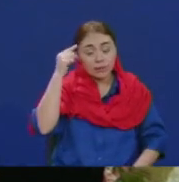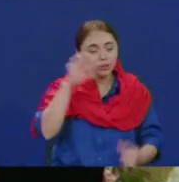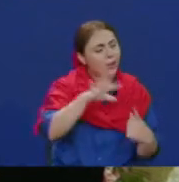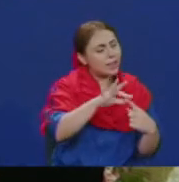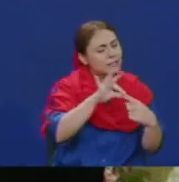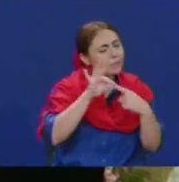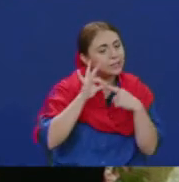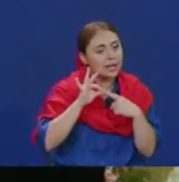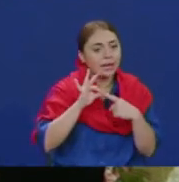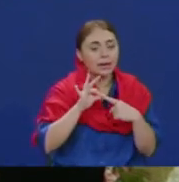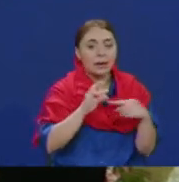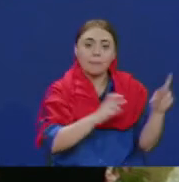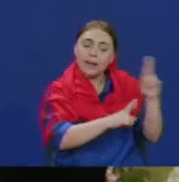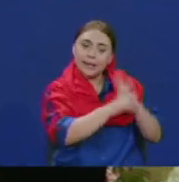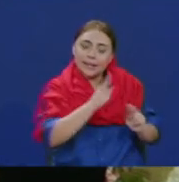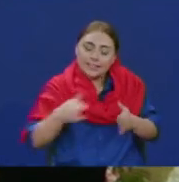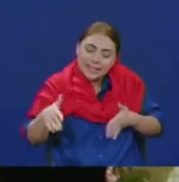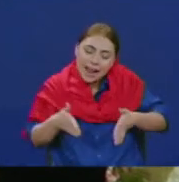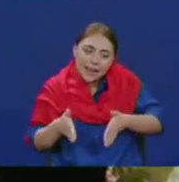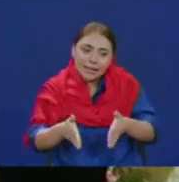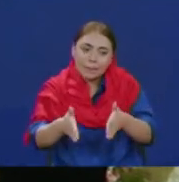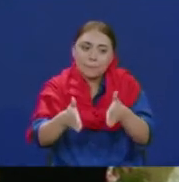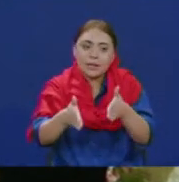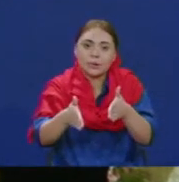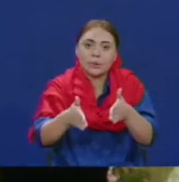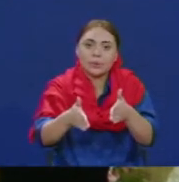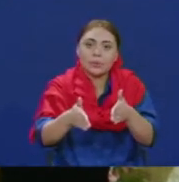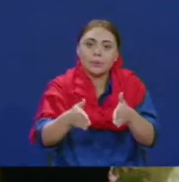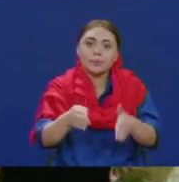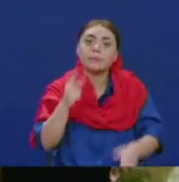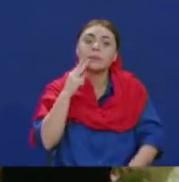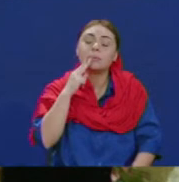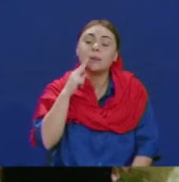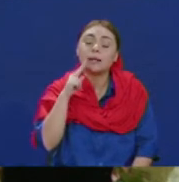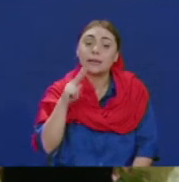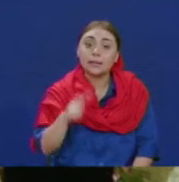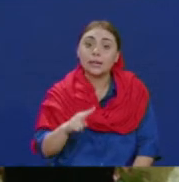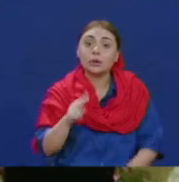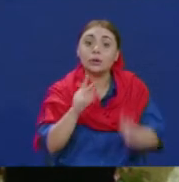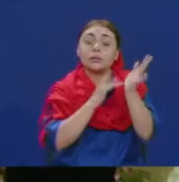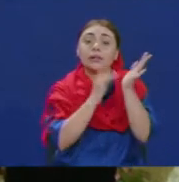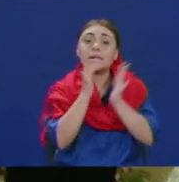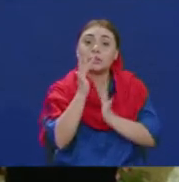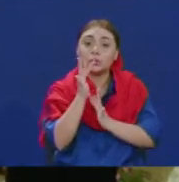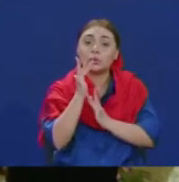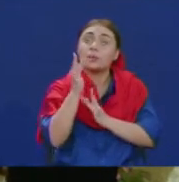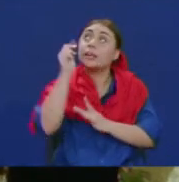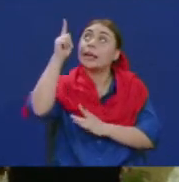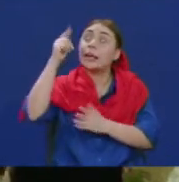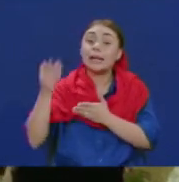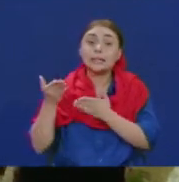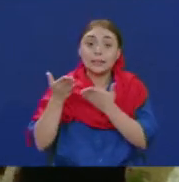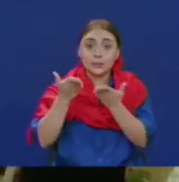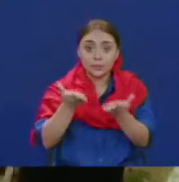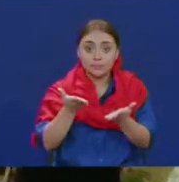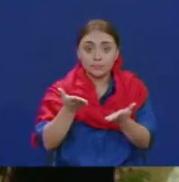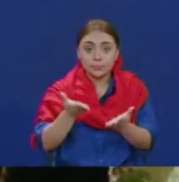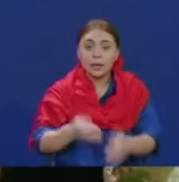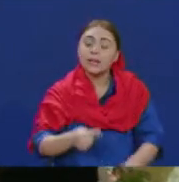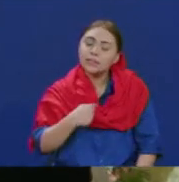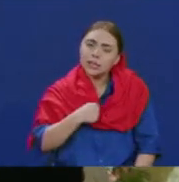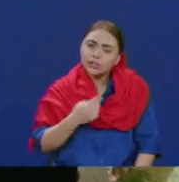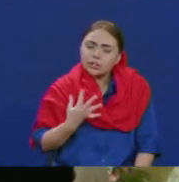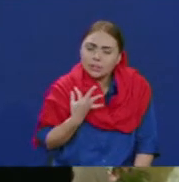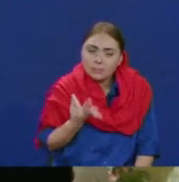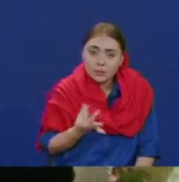al camino al que pertenece, a la vida que el Señor le dio. Así que yo dejo esta invitación.